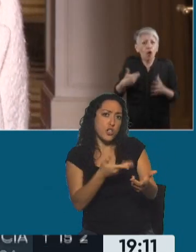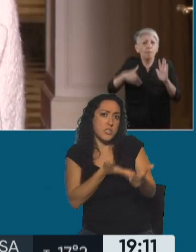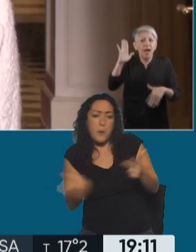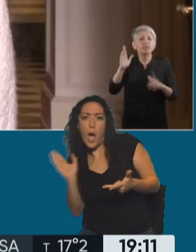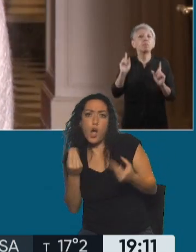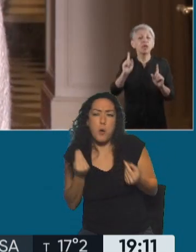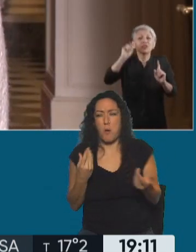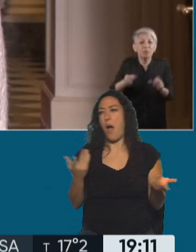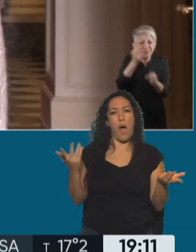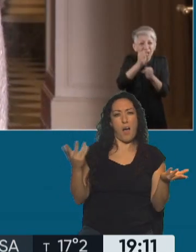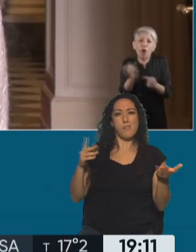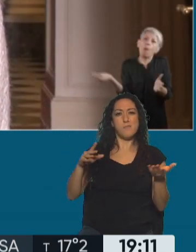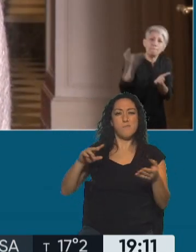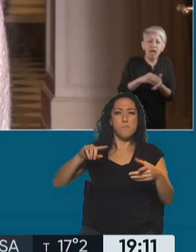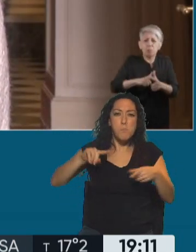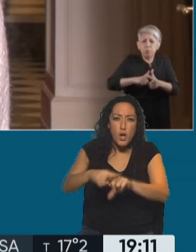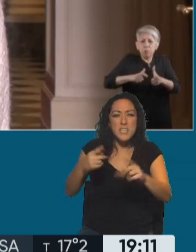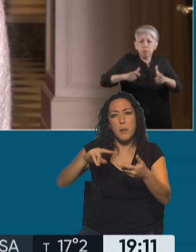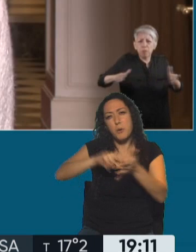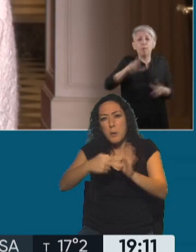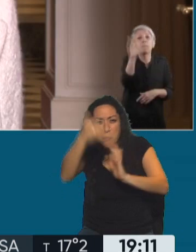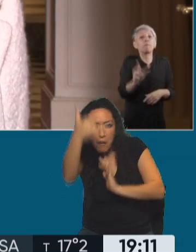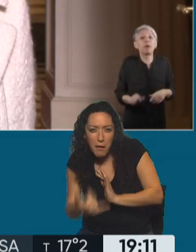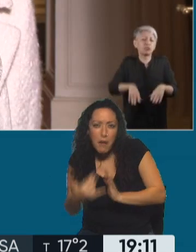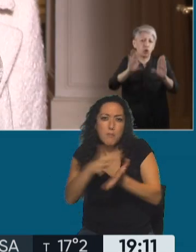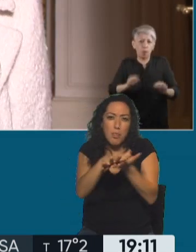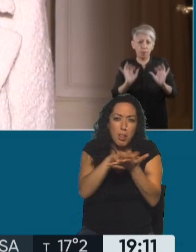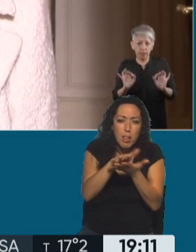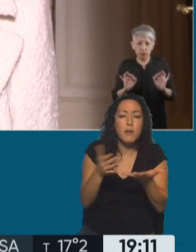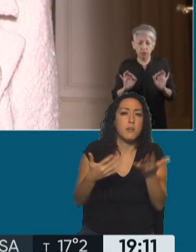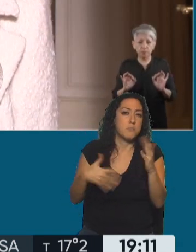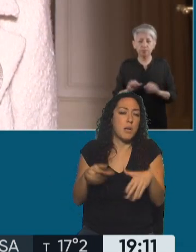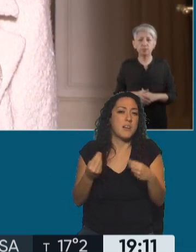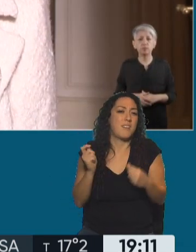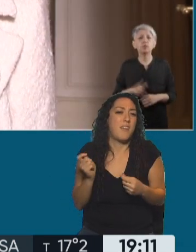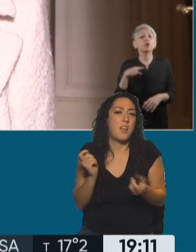político, un problema de falta de síntesis política en la cúpula,